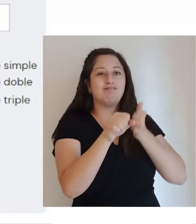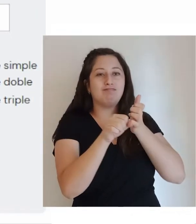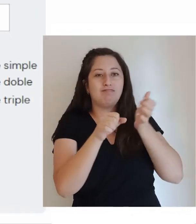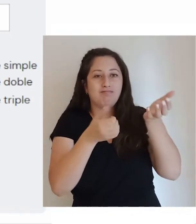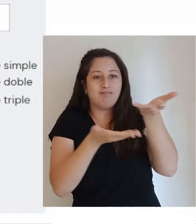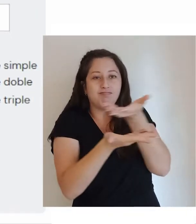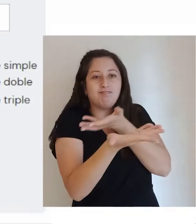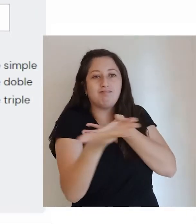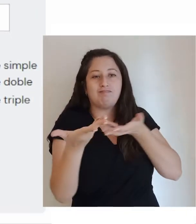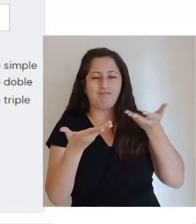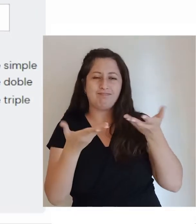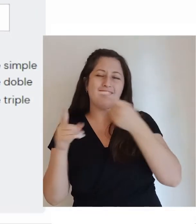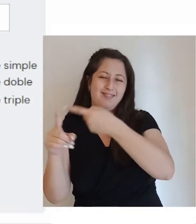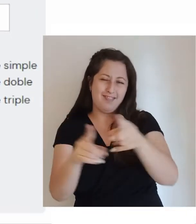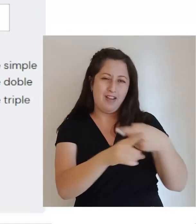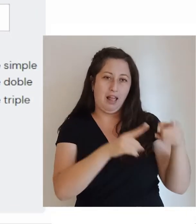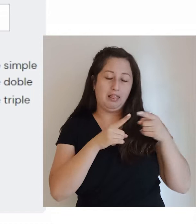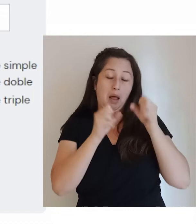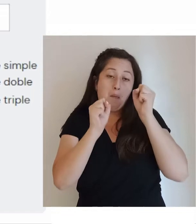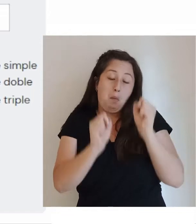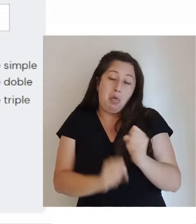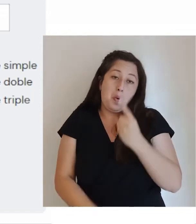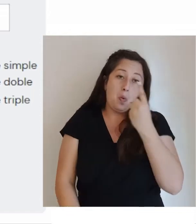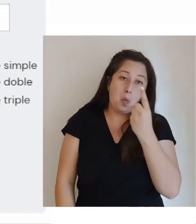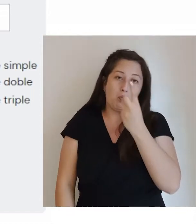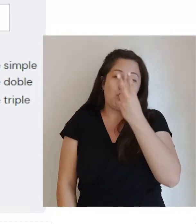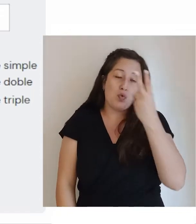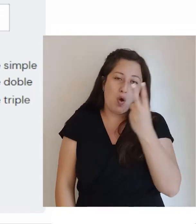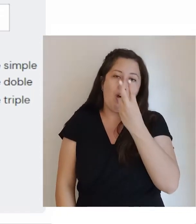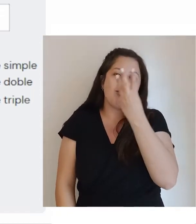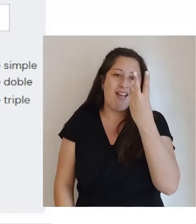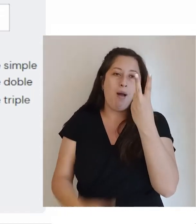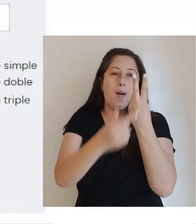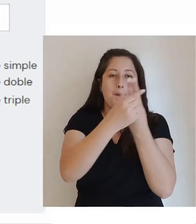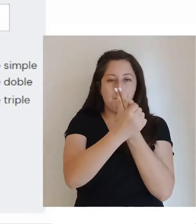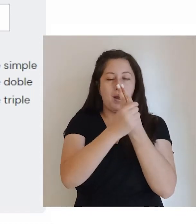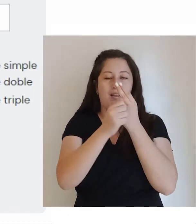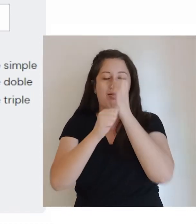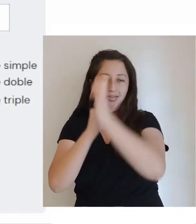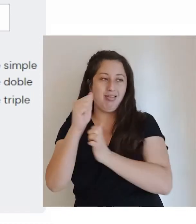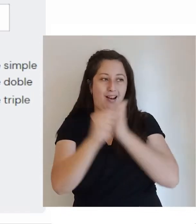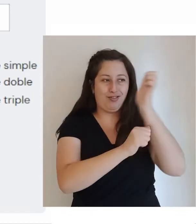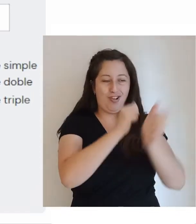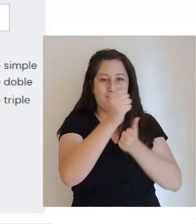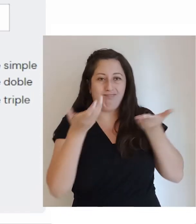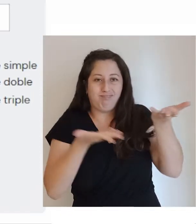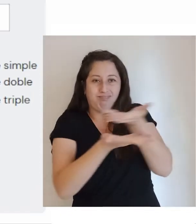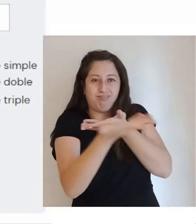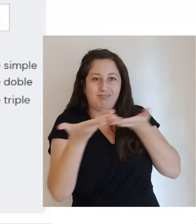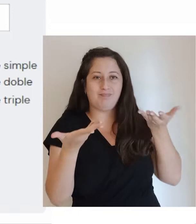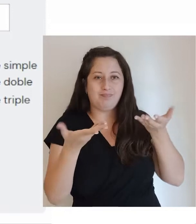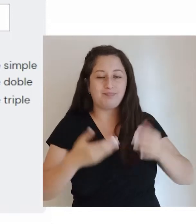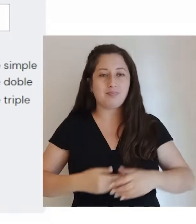electrones. Dependiendo del caso, pueden compartir 1, 2 o 3 pares de